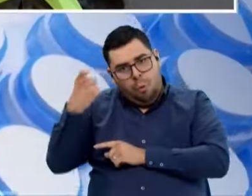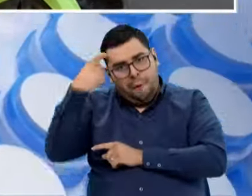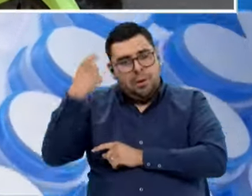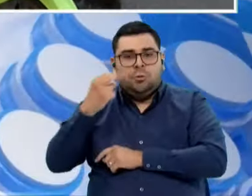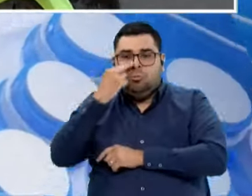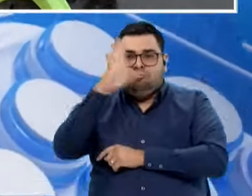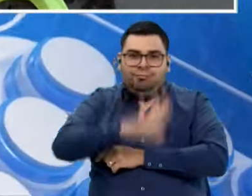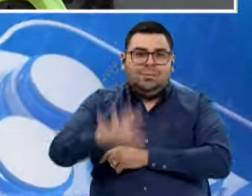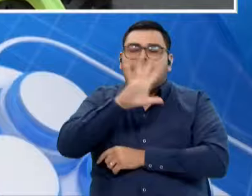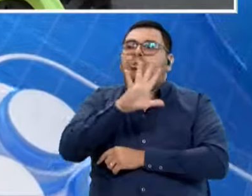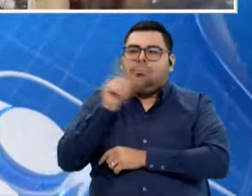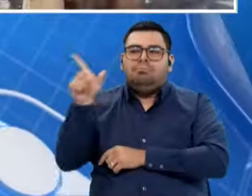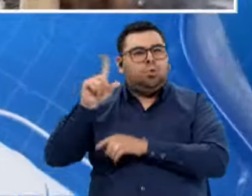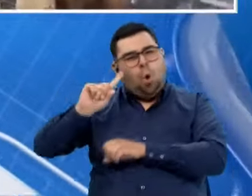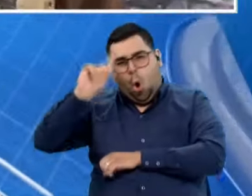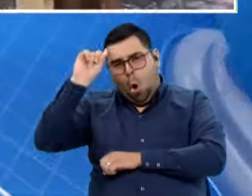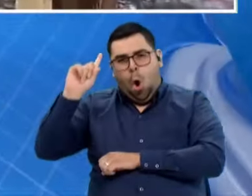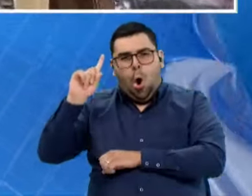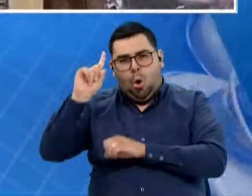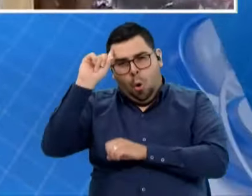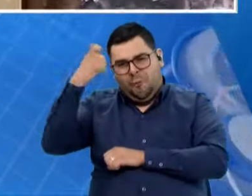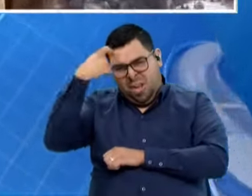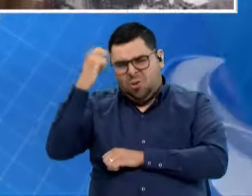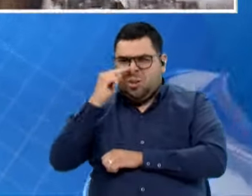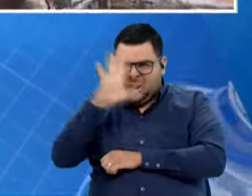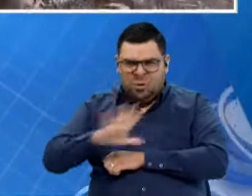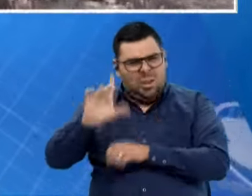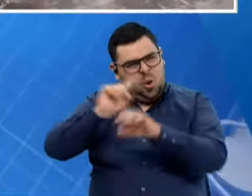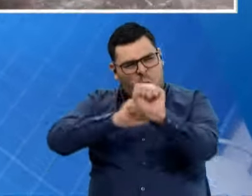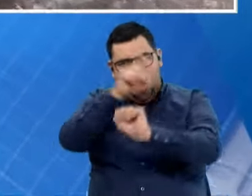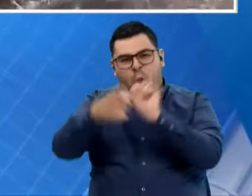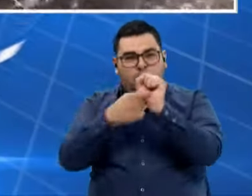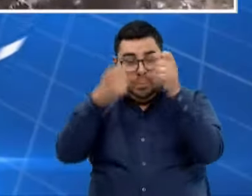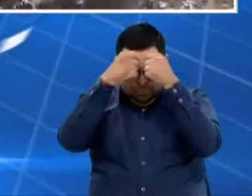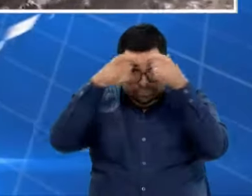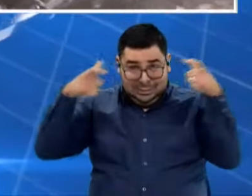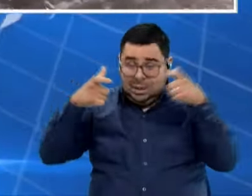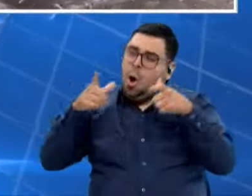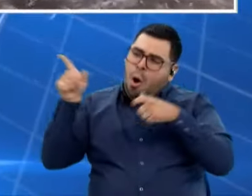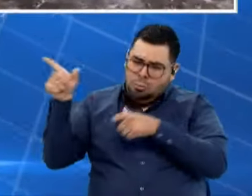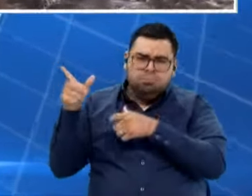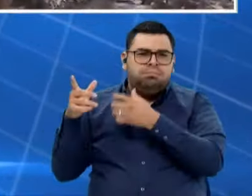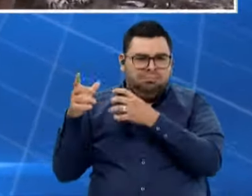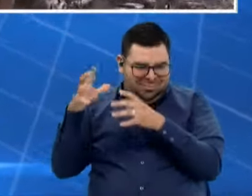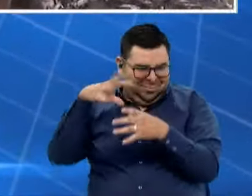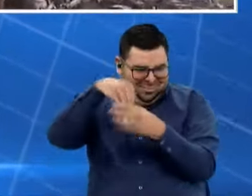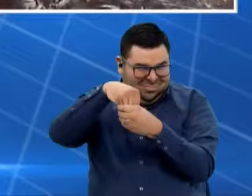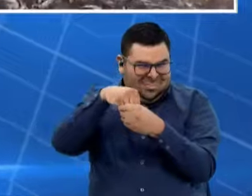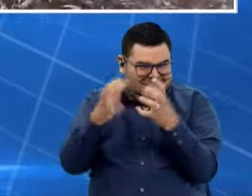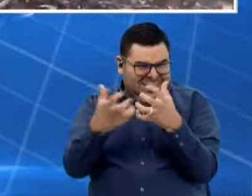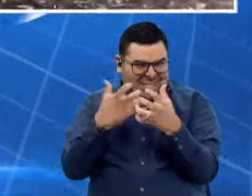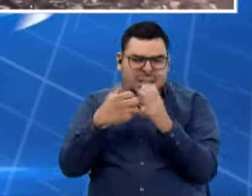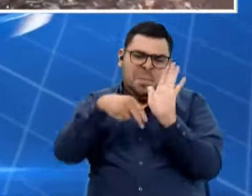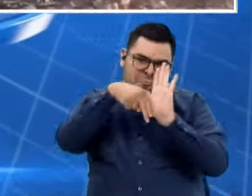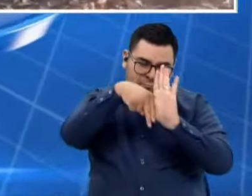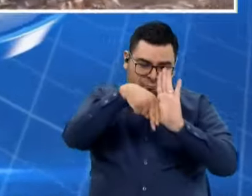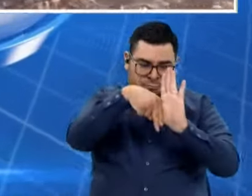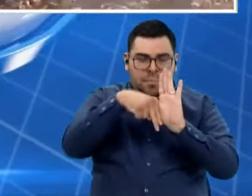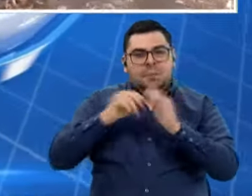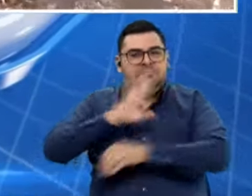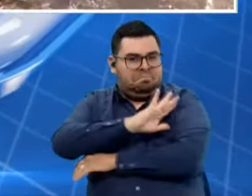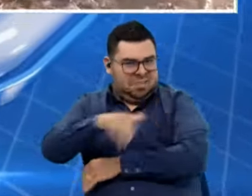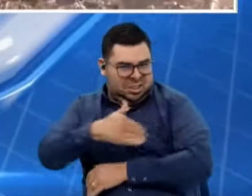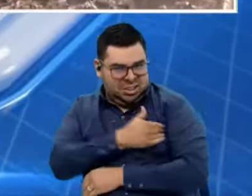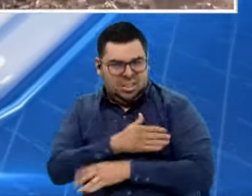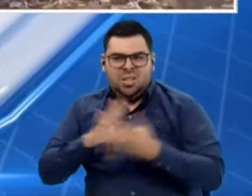entra toda la fuerza del Estado, entra toda la fuerza del gobierno nacional a través de todos los que hacen parte del sistema, que es la Unidad Nacional, y todos los ministerios